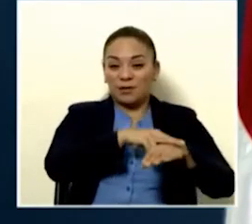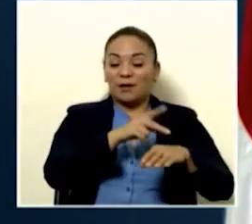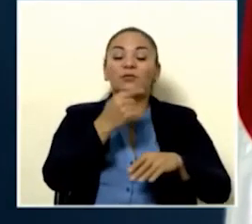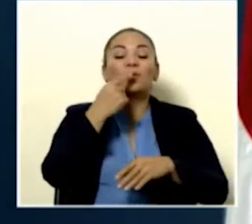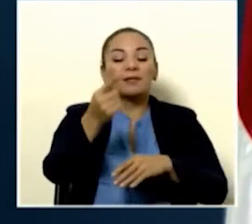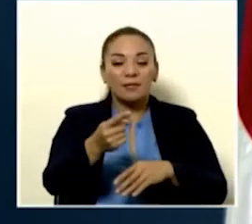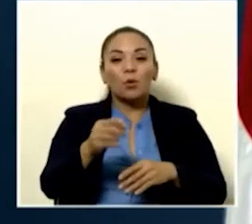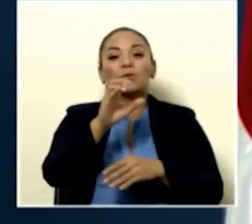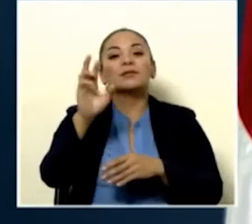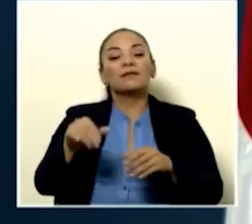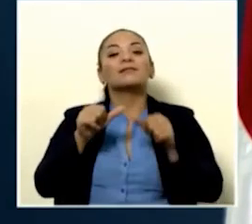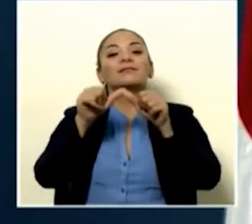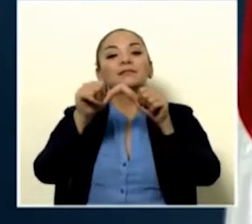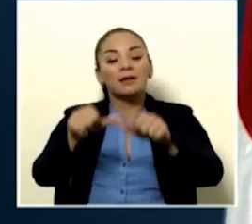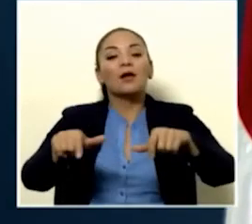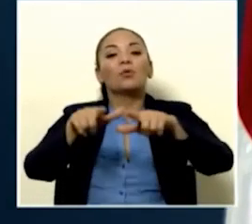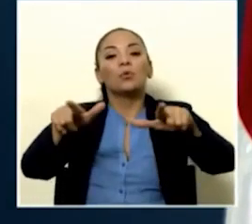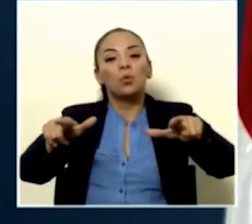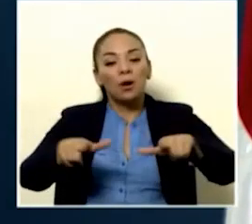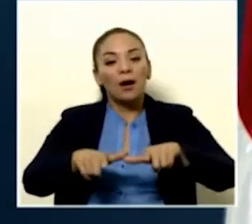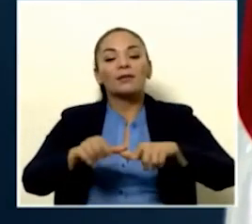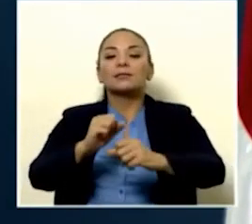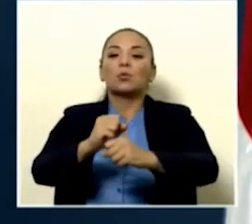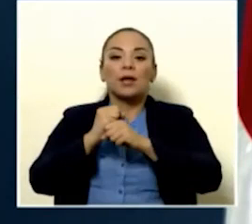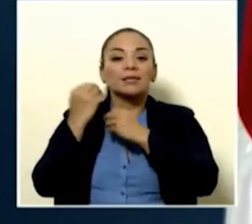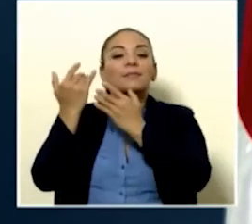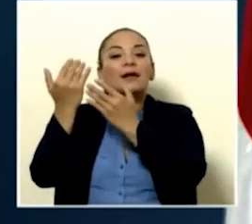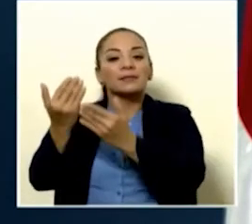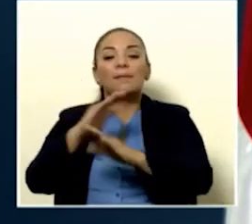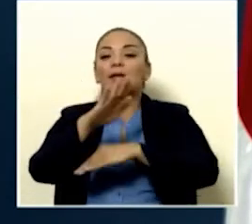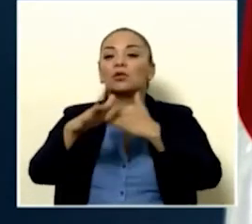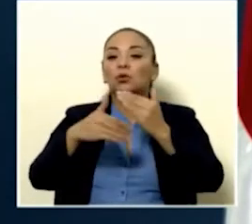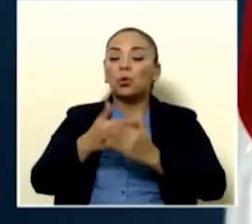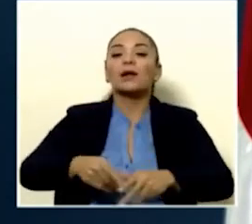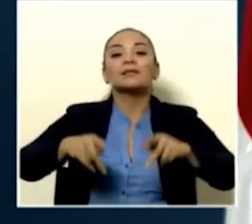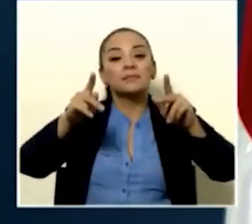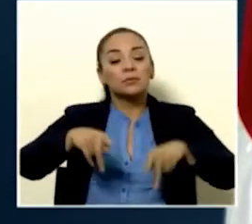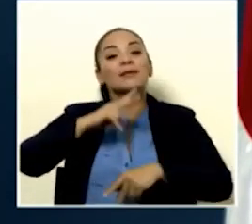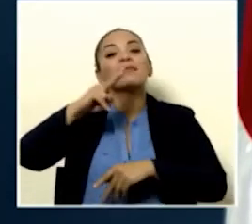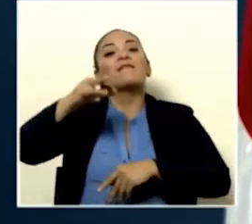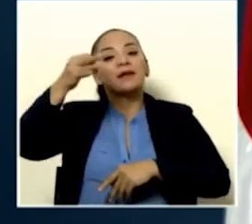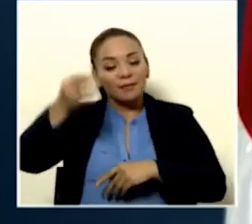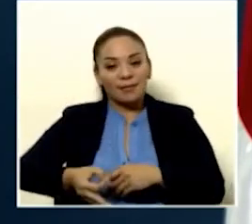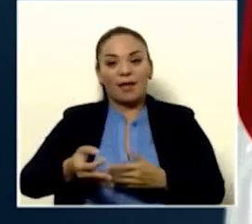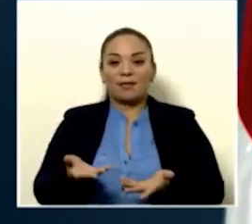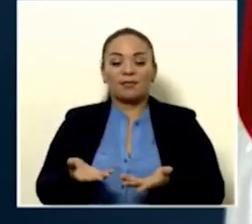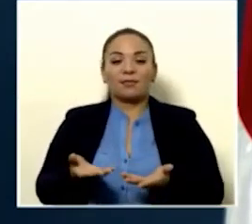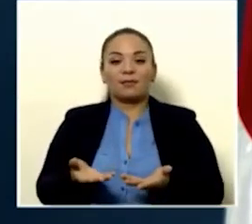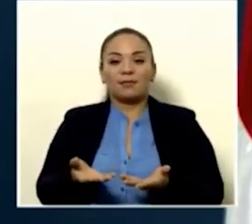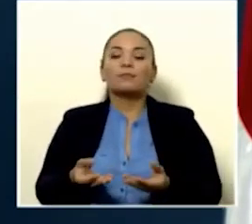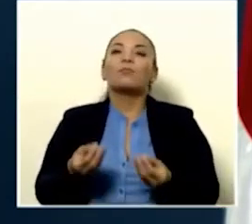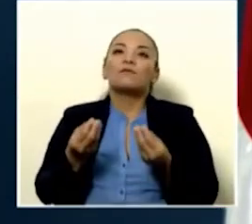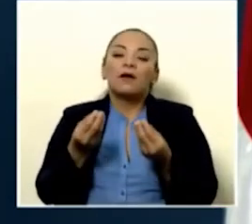un faro de seguridad y esperanza para aquellos que de verdad, por